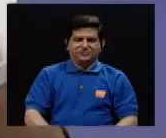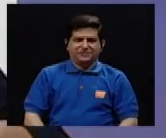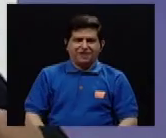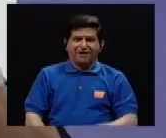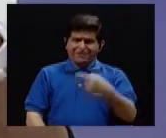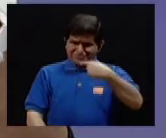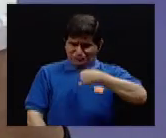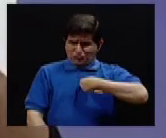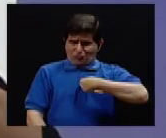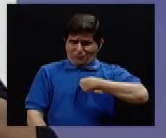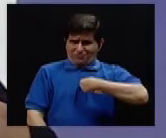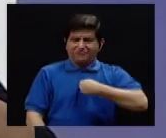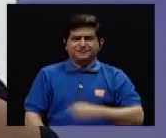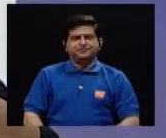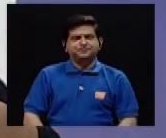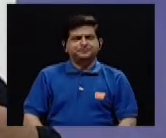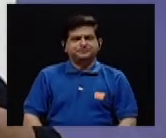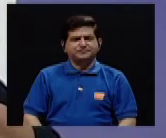Yo